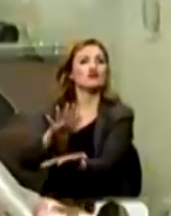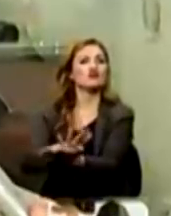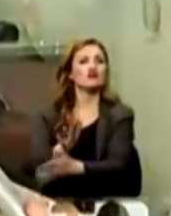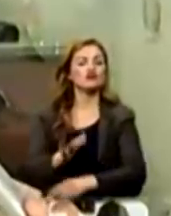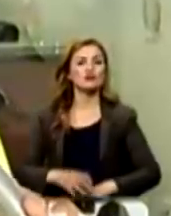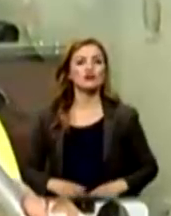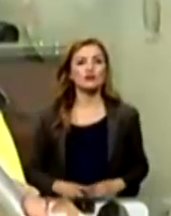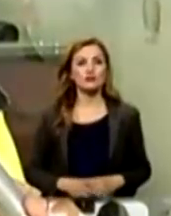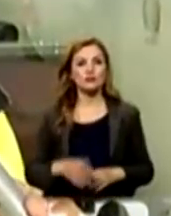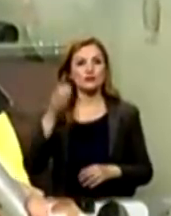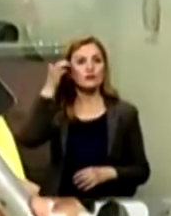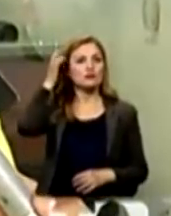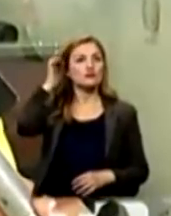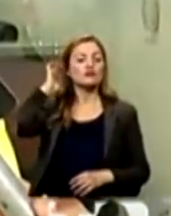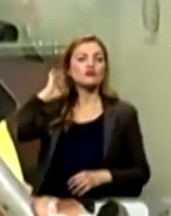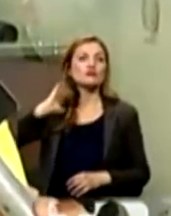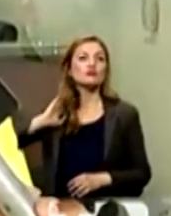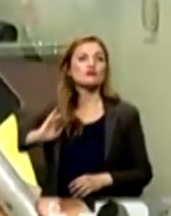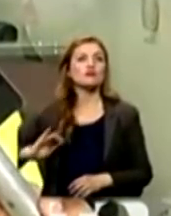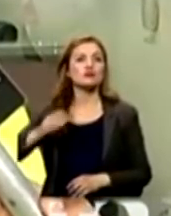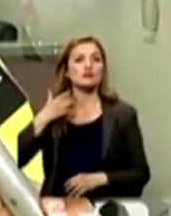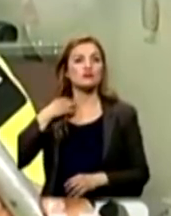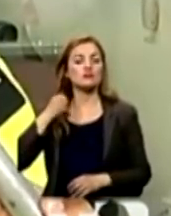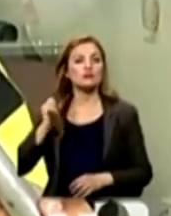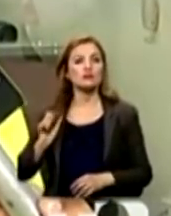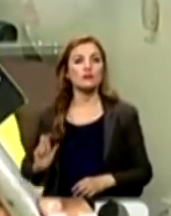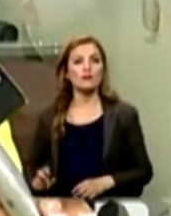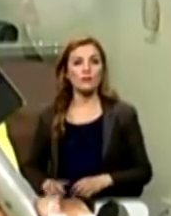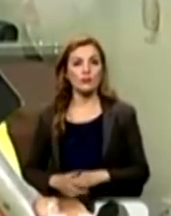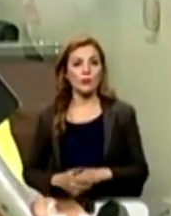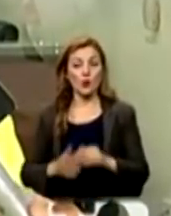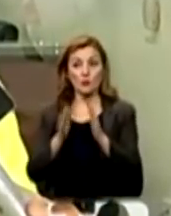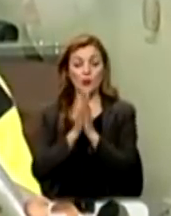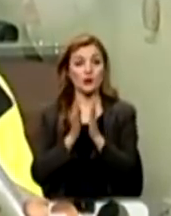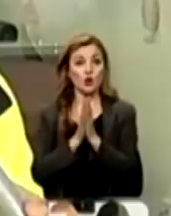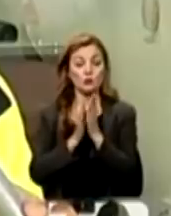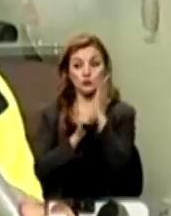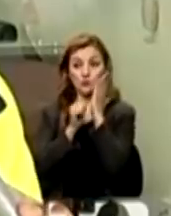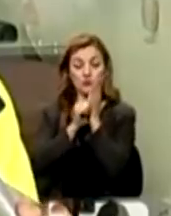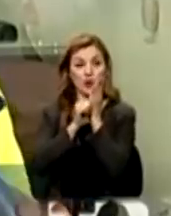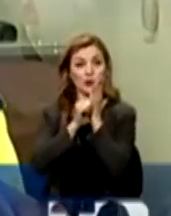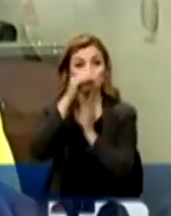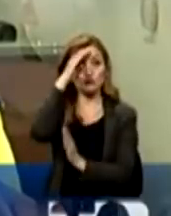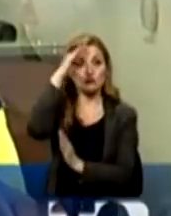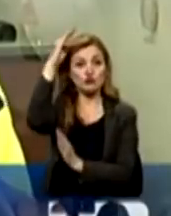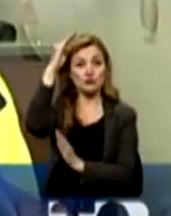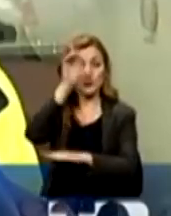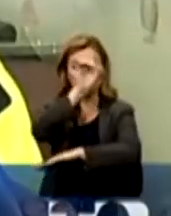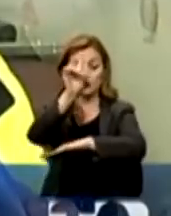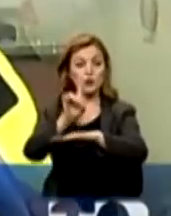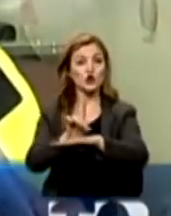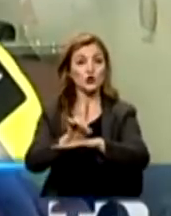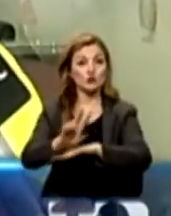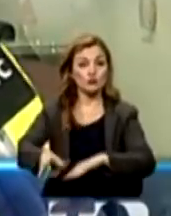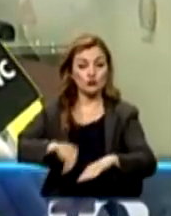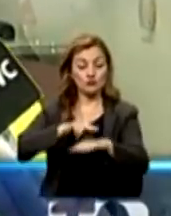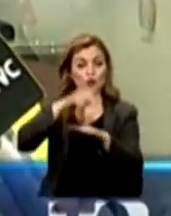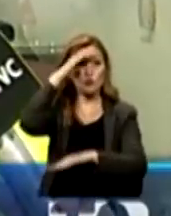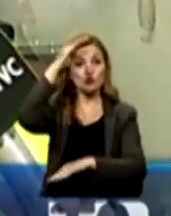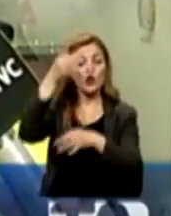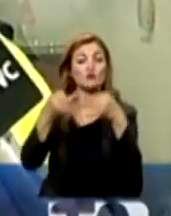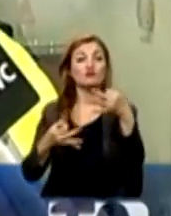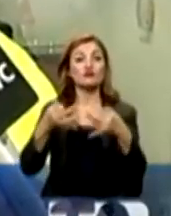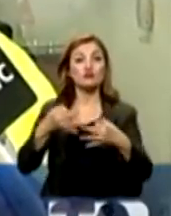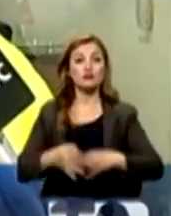un pedido expreso del Ministerio del Interior al Comando General y de igual manera a través de la Dirección Nacional de la Policía